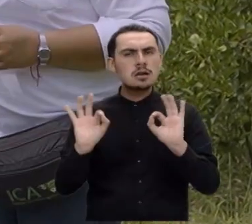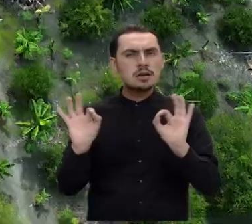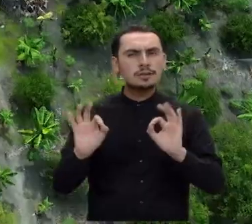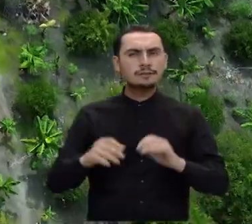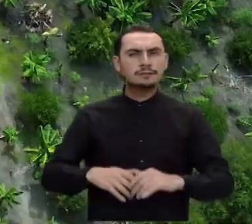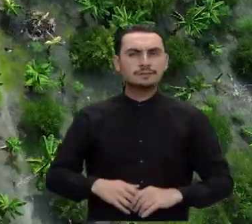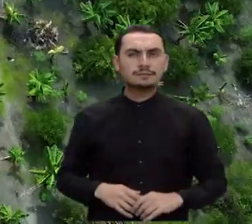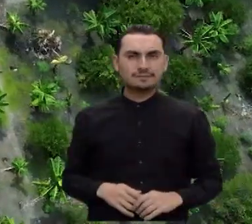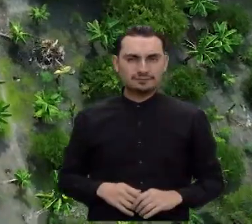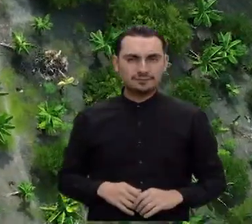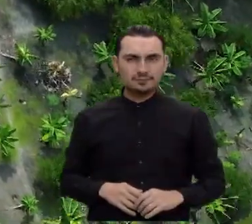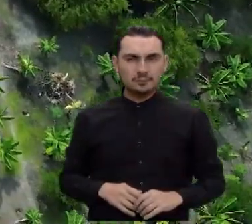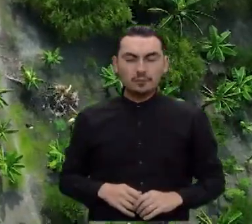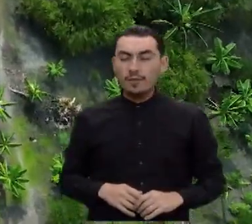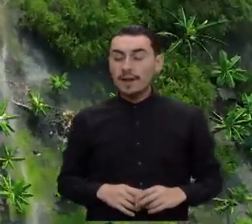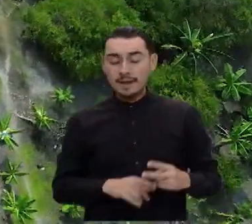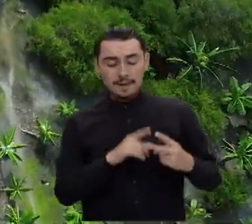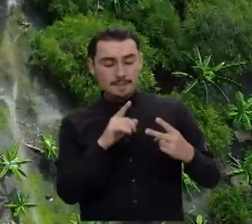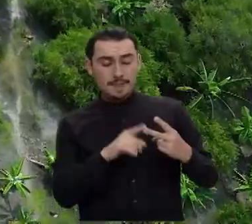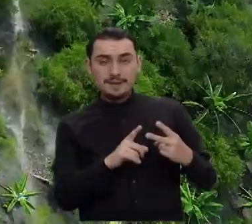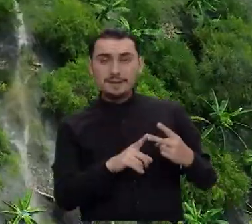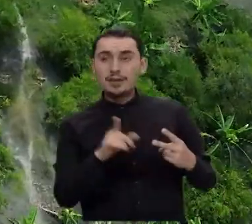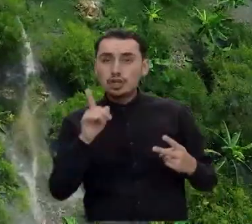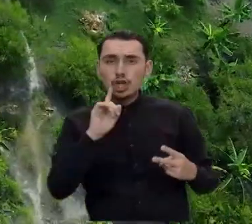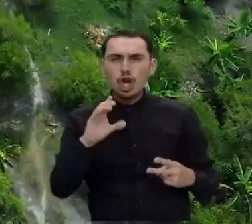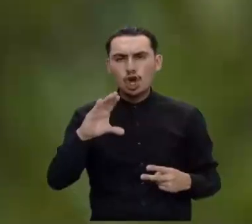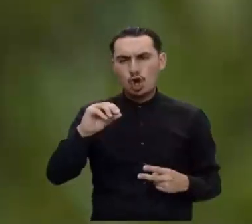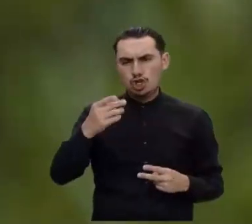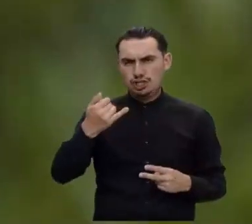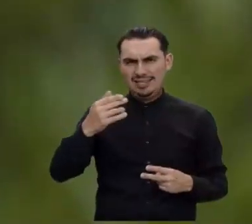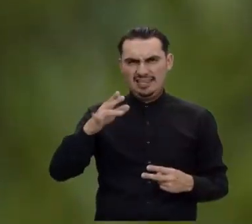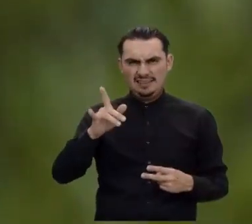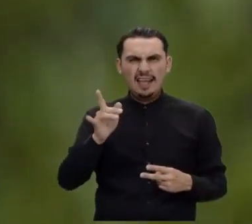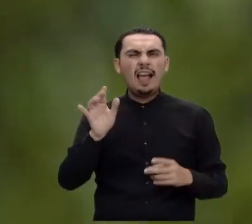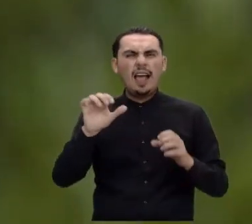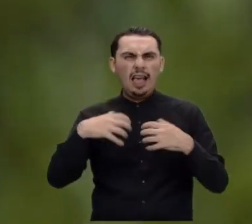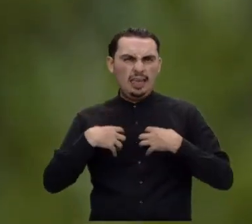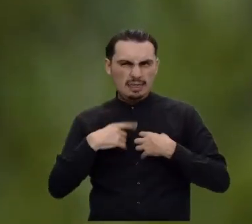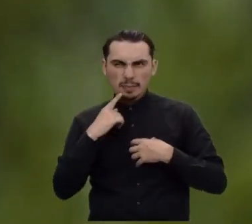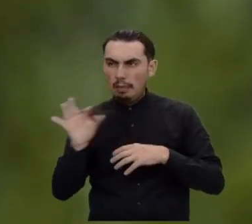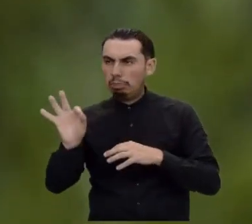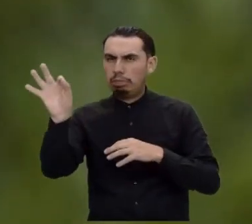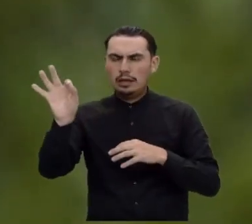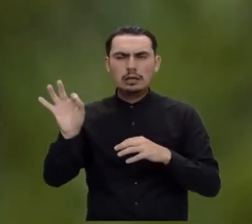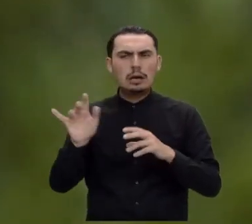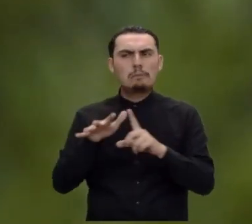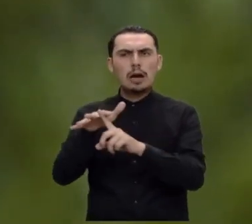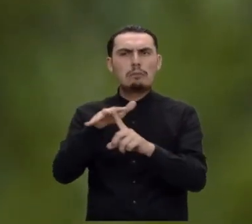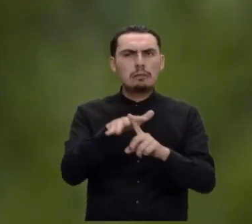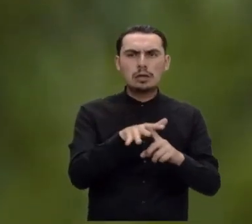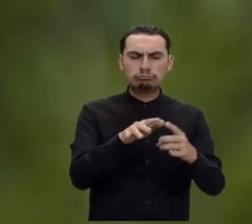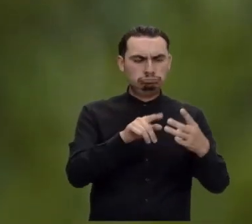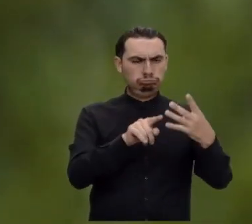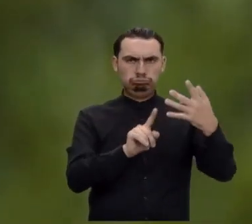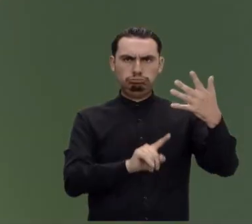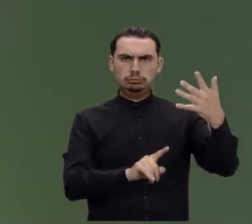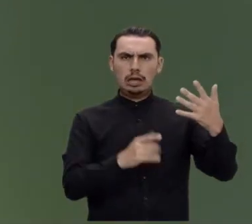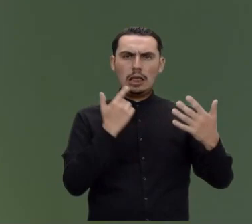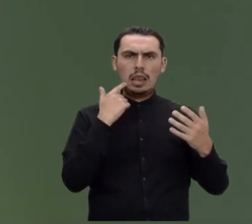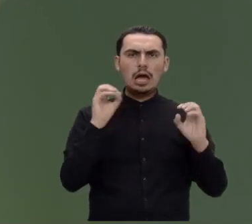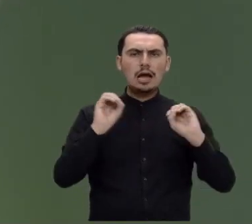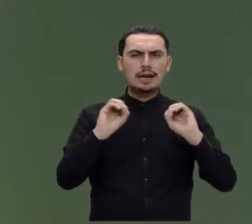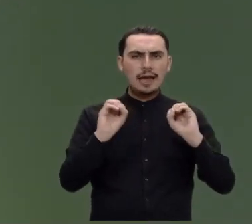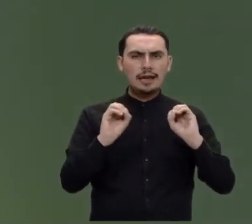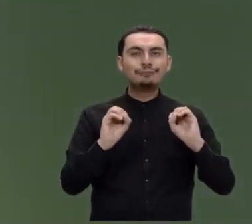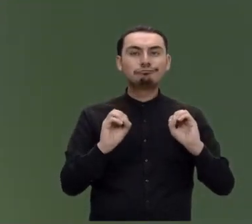citri. No observé presencia de cochinillas, no hay presencia de otras plagas cuarentenarias.